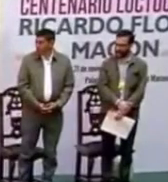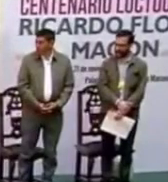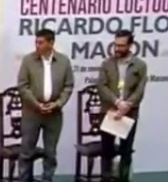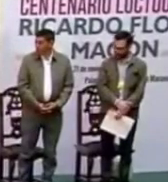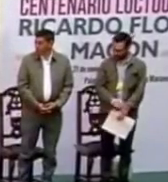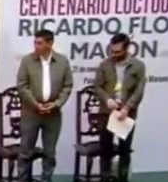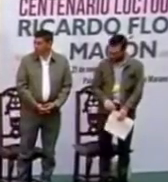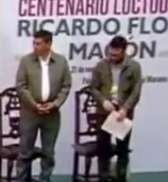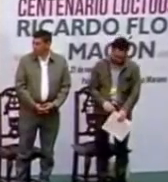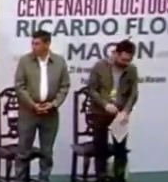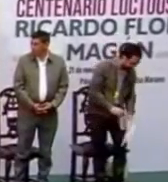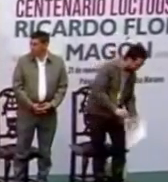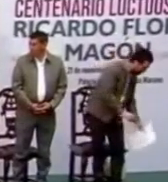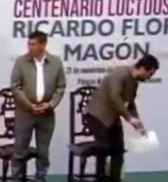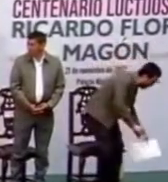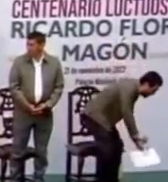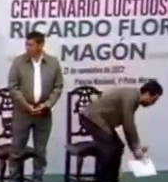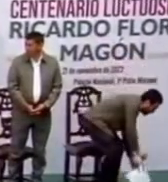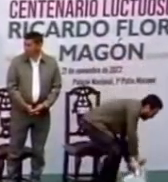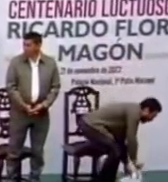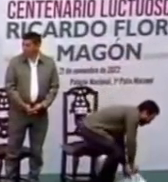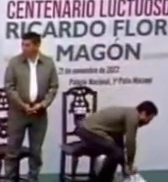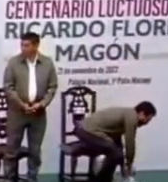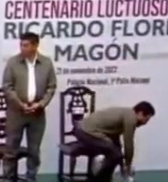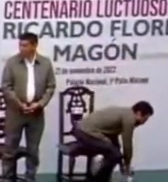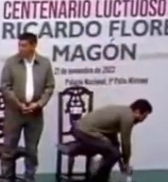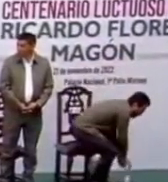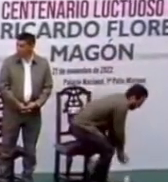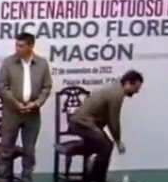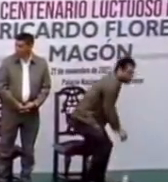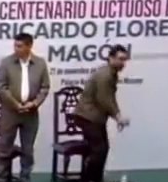motivo del centenario luctuoso de Ricardo Flores Magón.